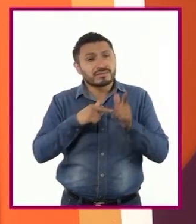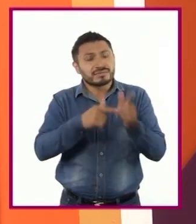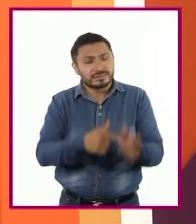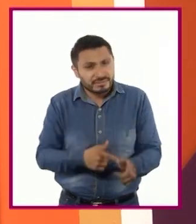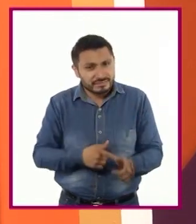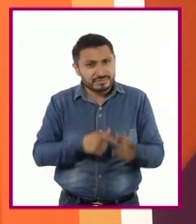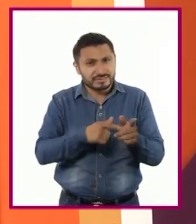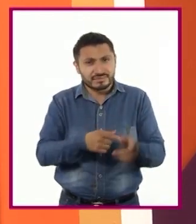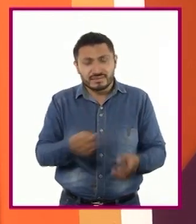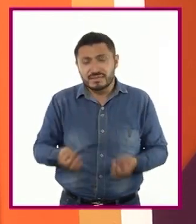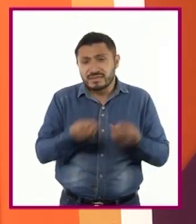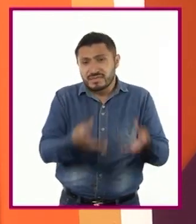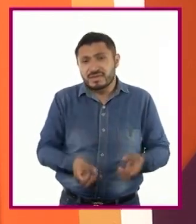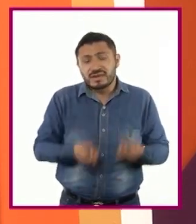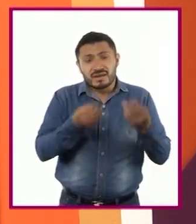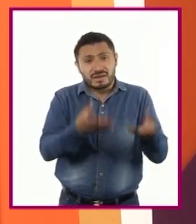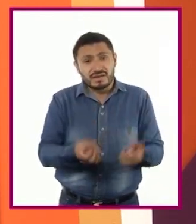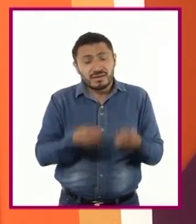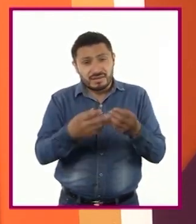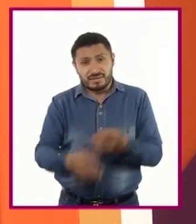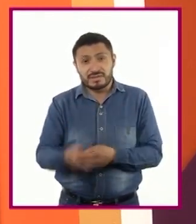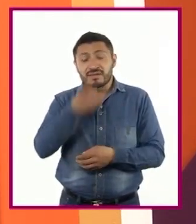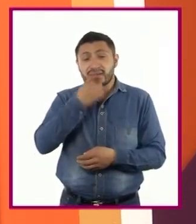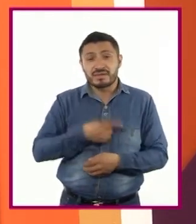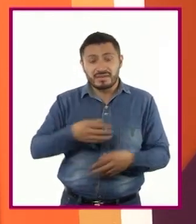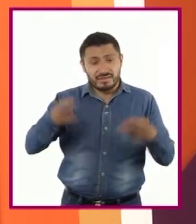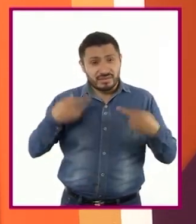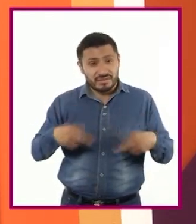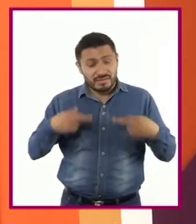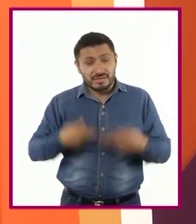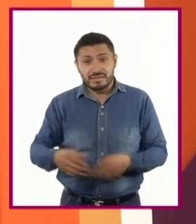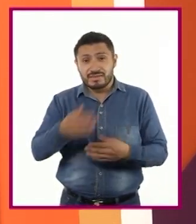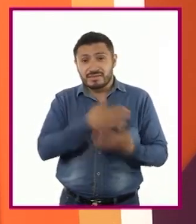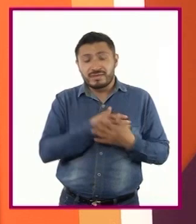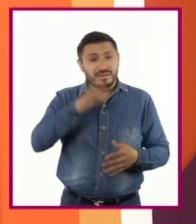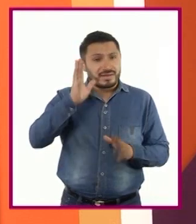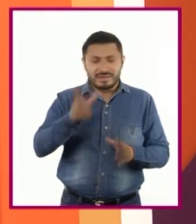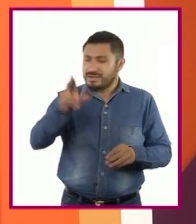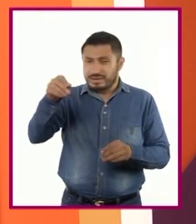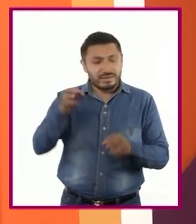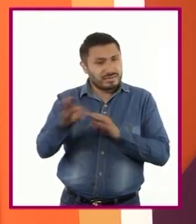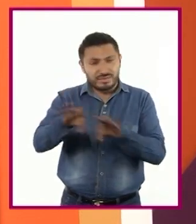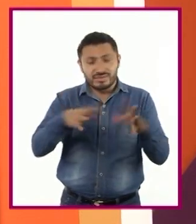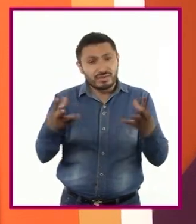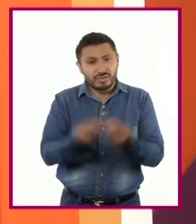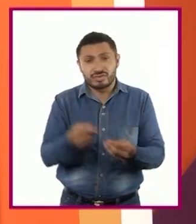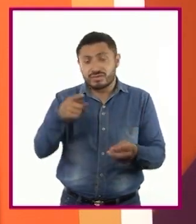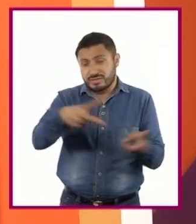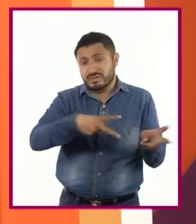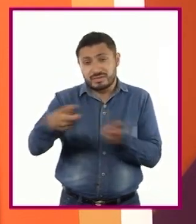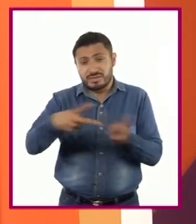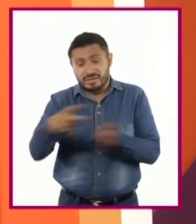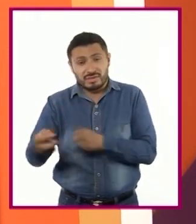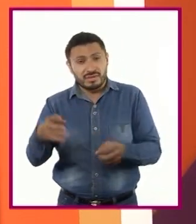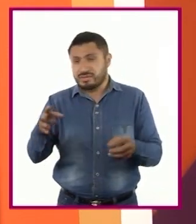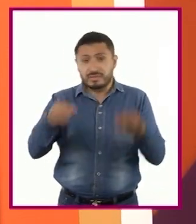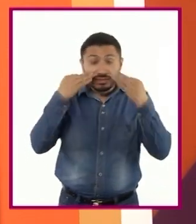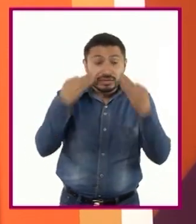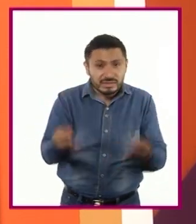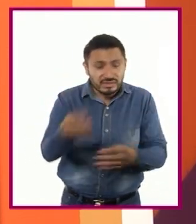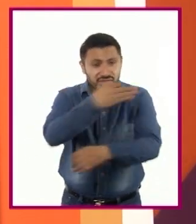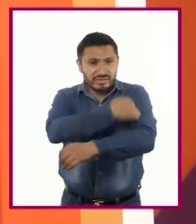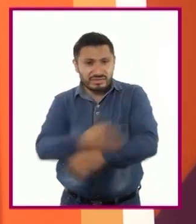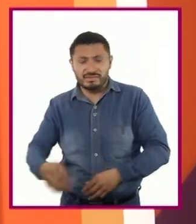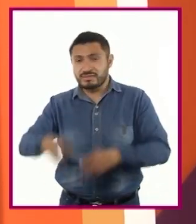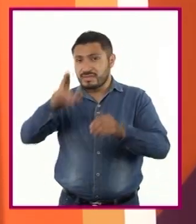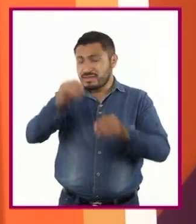seguirle abonando. Me decía mi prenda amada, ya no trabes con ese hombre, nomás nos está robando. ¿Qué no ves a tu familia